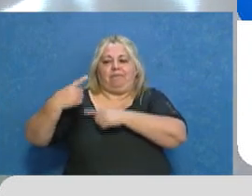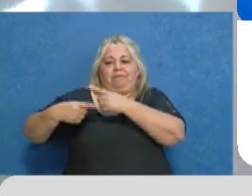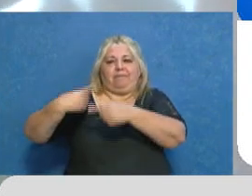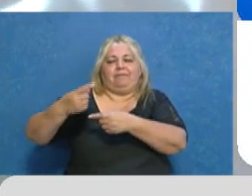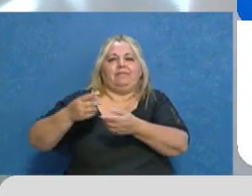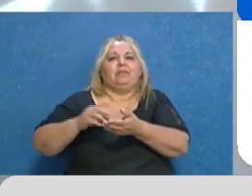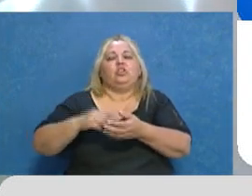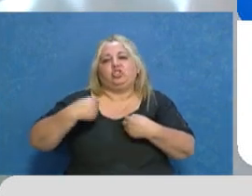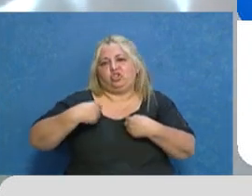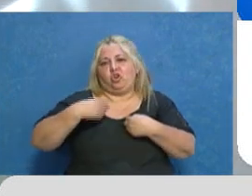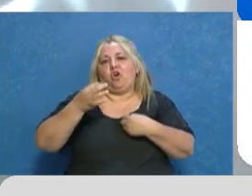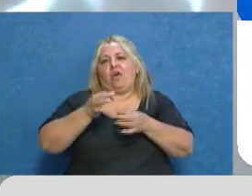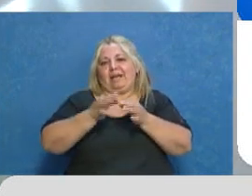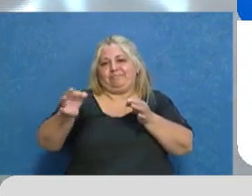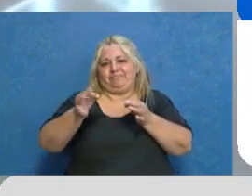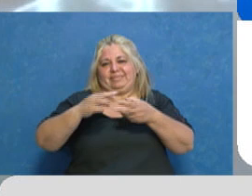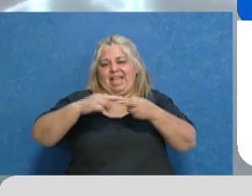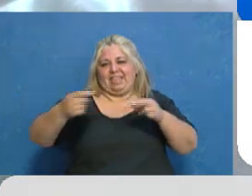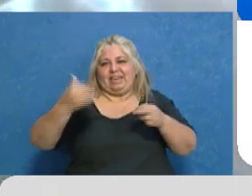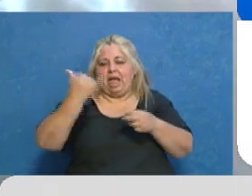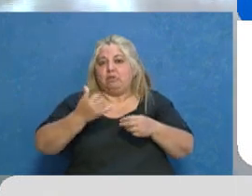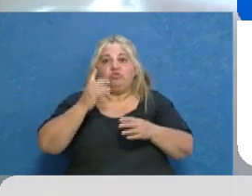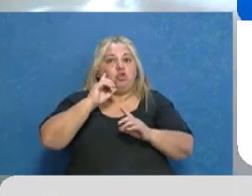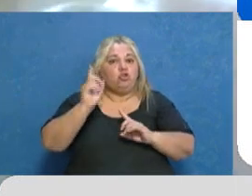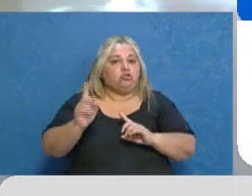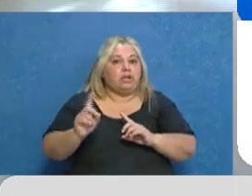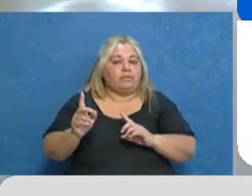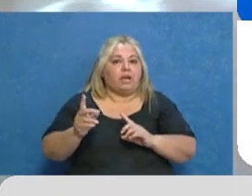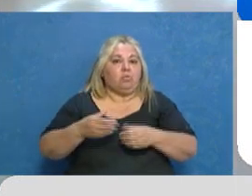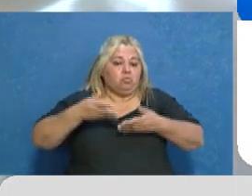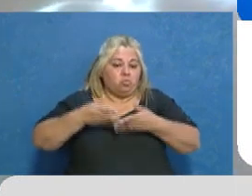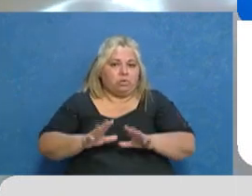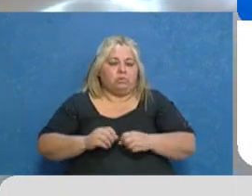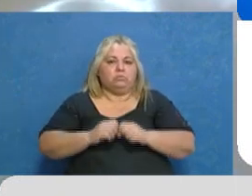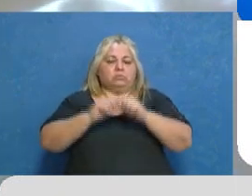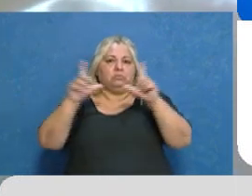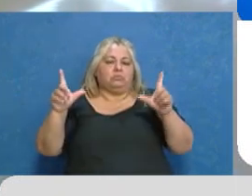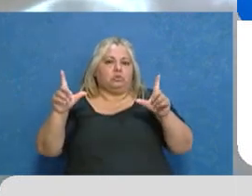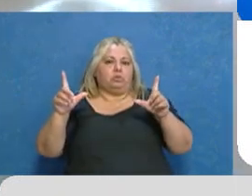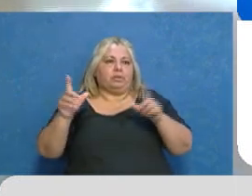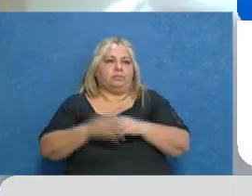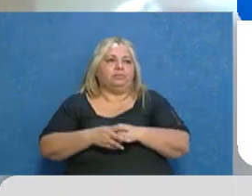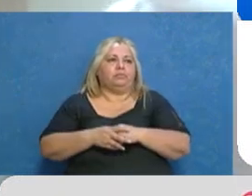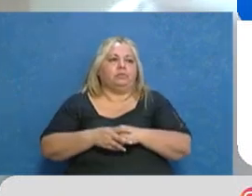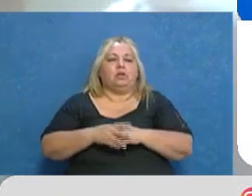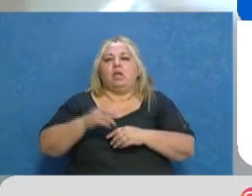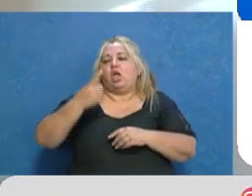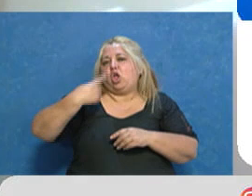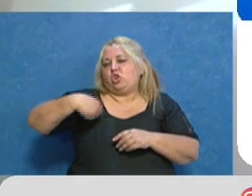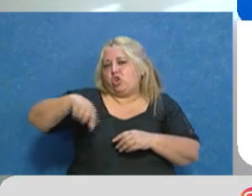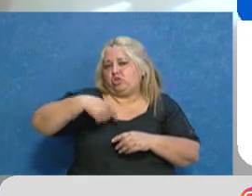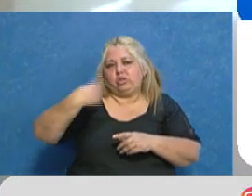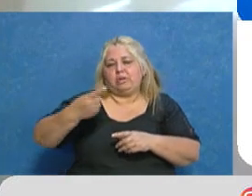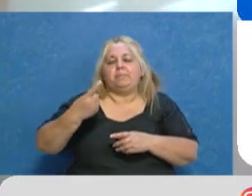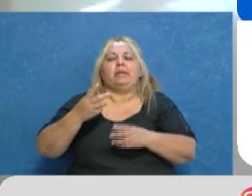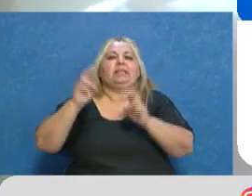del gen, la cual no sabía. Por ende, cuando nació fue toda una sorpresa. Nosotros siempre pedimos, hacemos hincapié en la